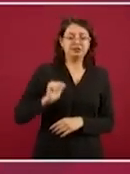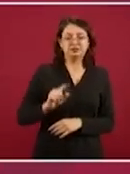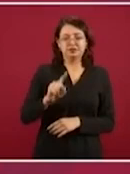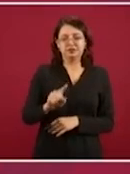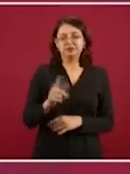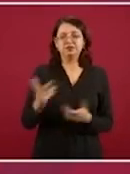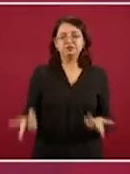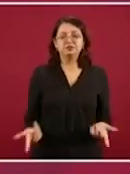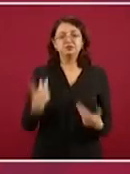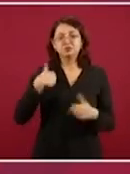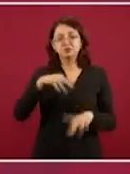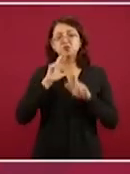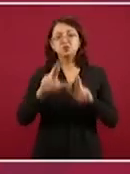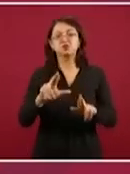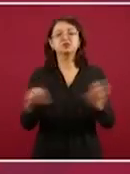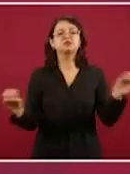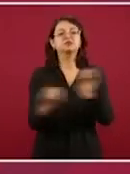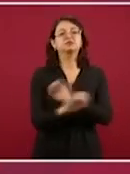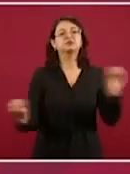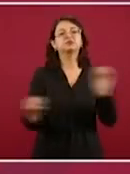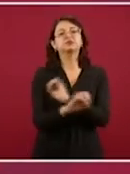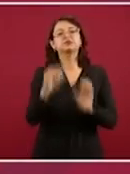resolvieron? Nada.